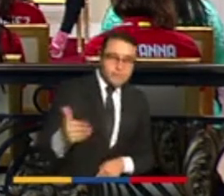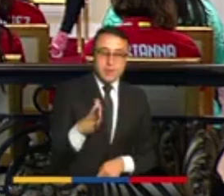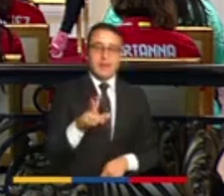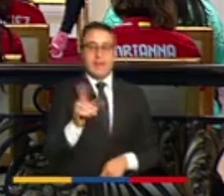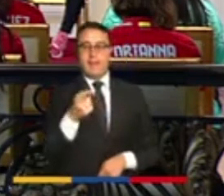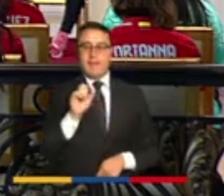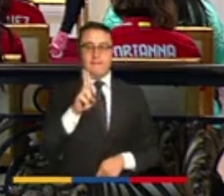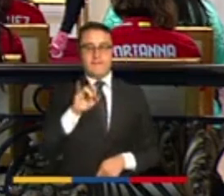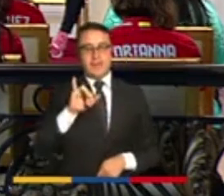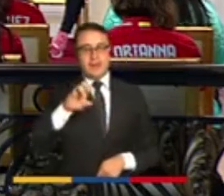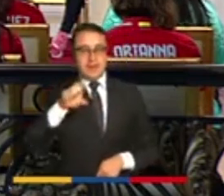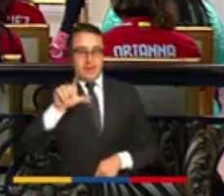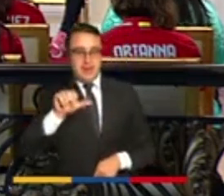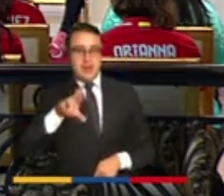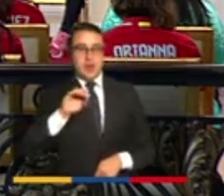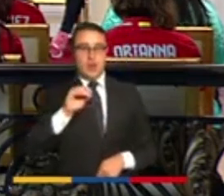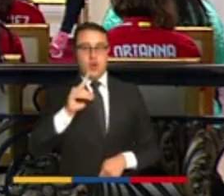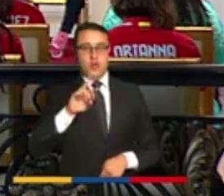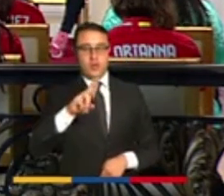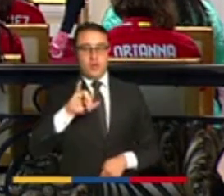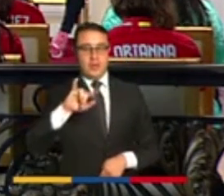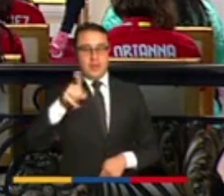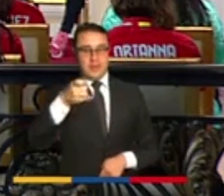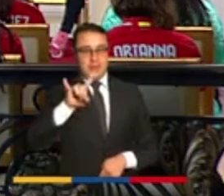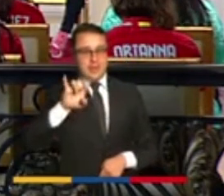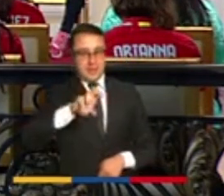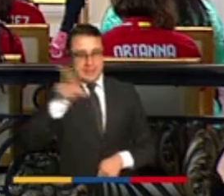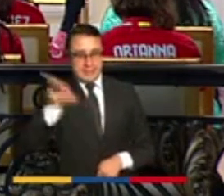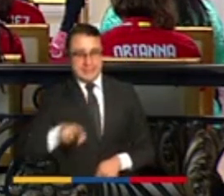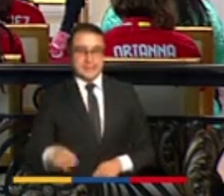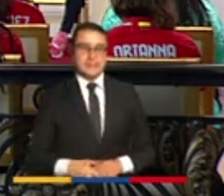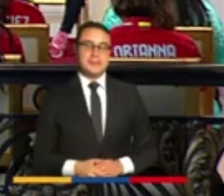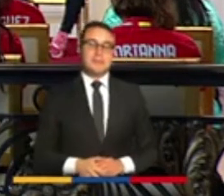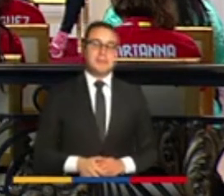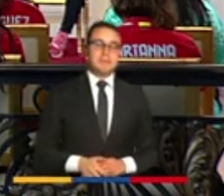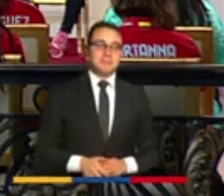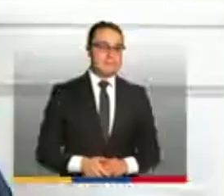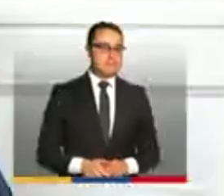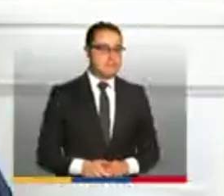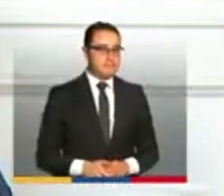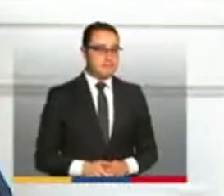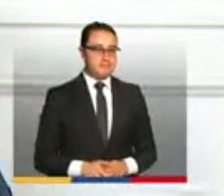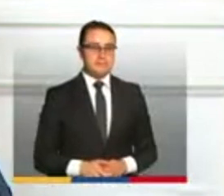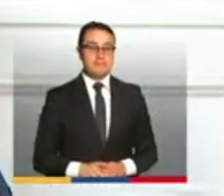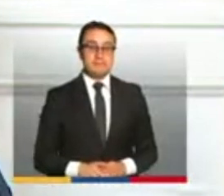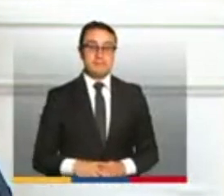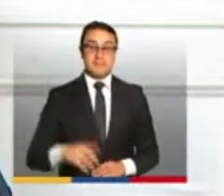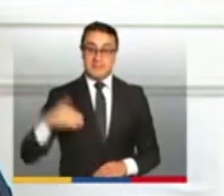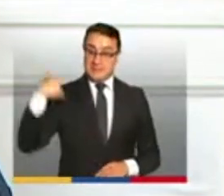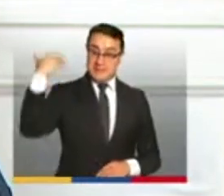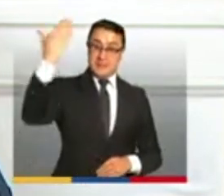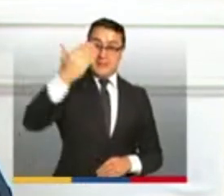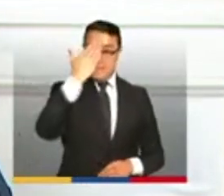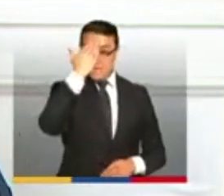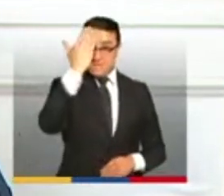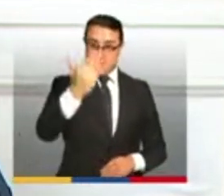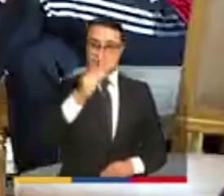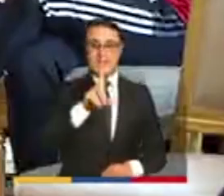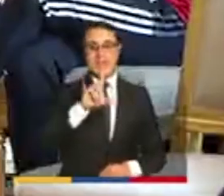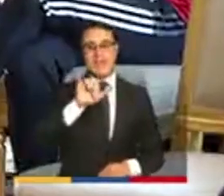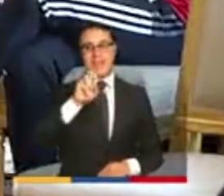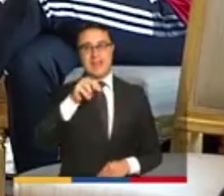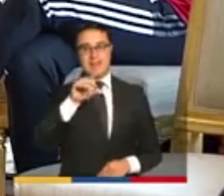Pero a ver, no se me pasen. Delantera, Linda Lizeth